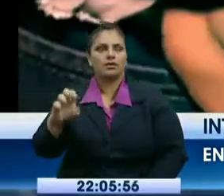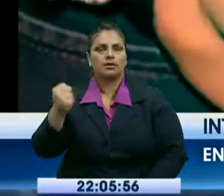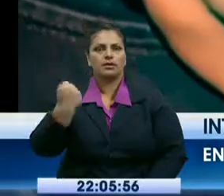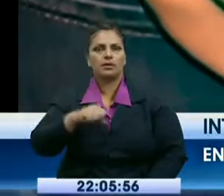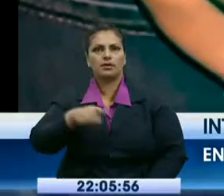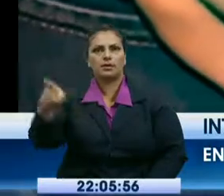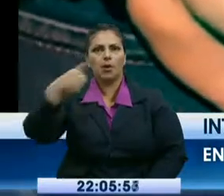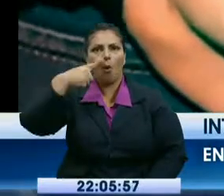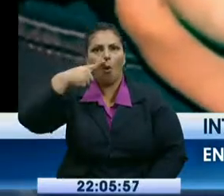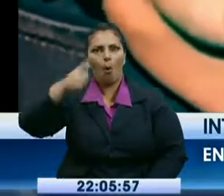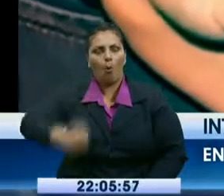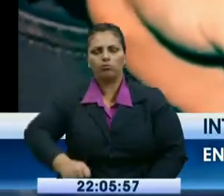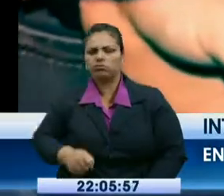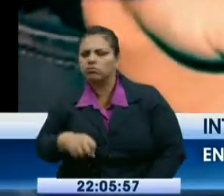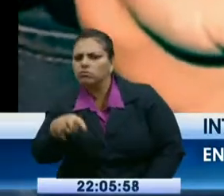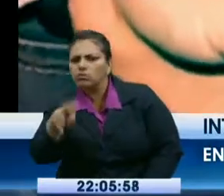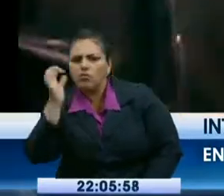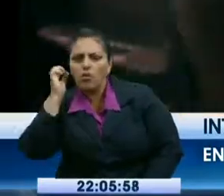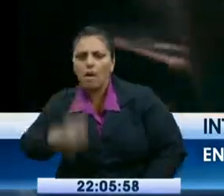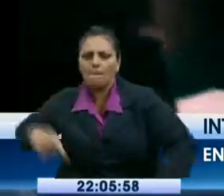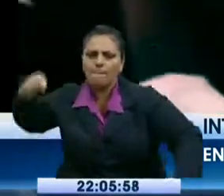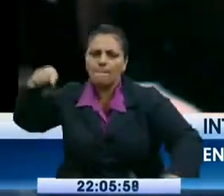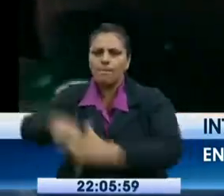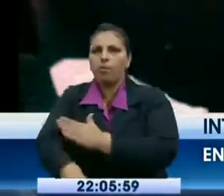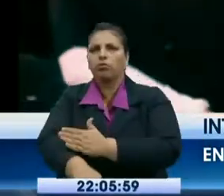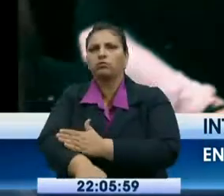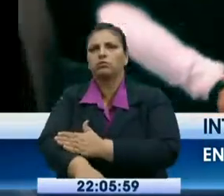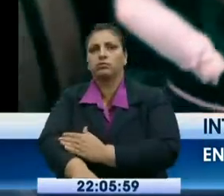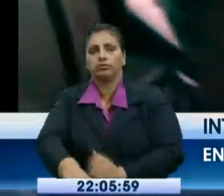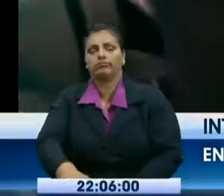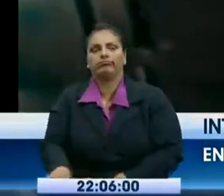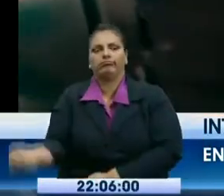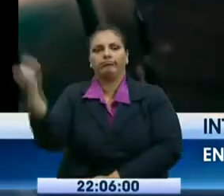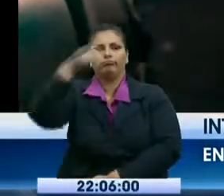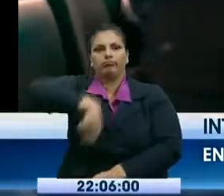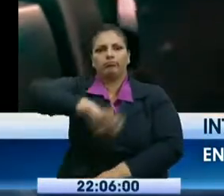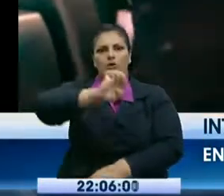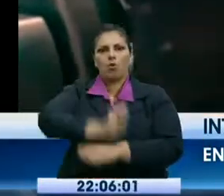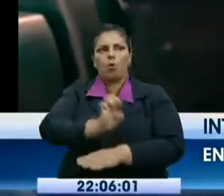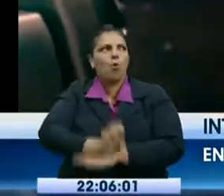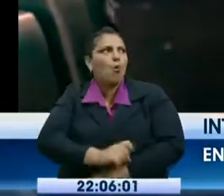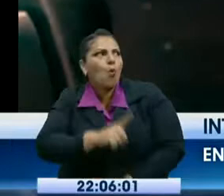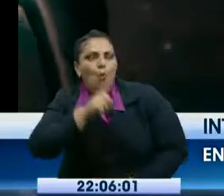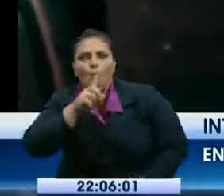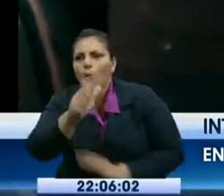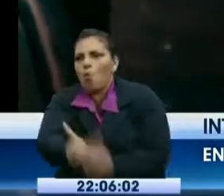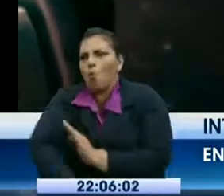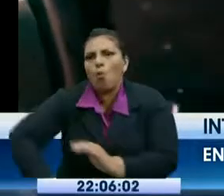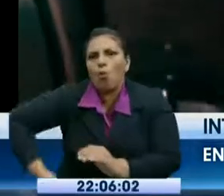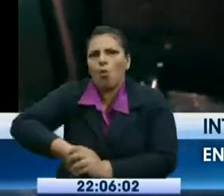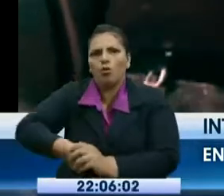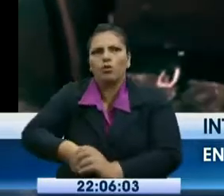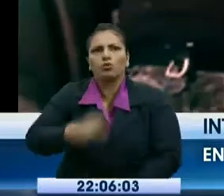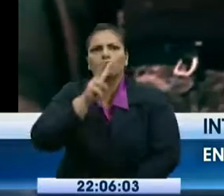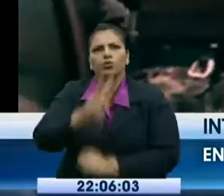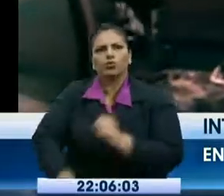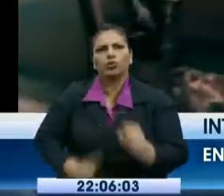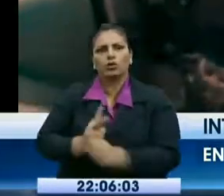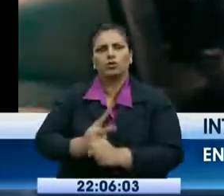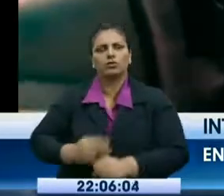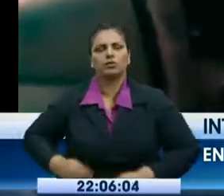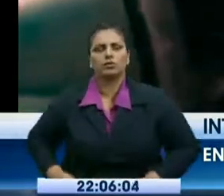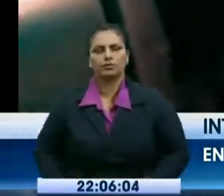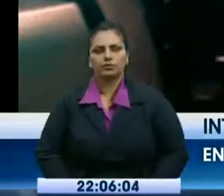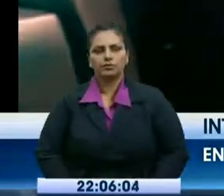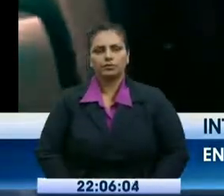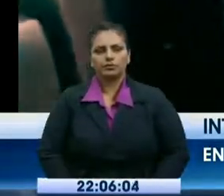desde su ingreso al país hace aproximadamente 2 años la estancia de él no tiene relación con ningún ilícito que se habré